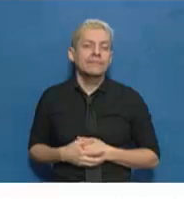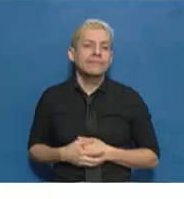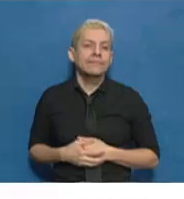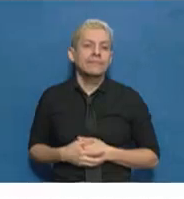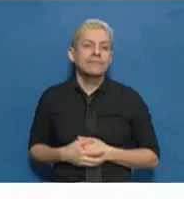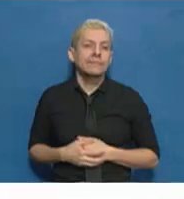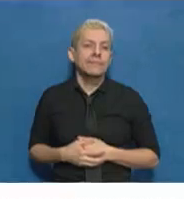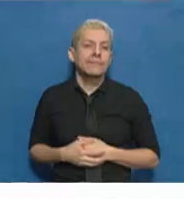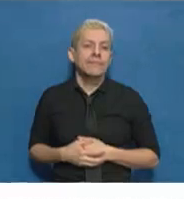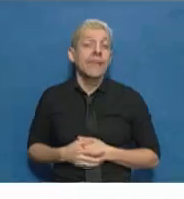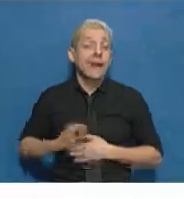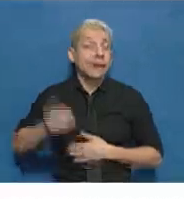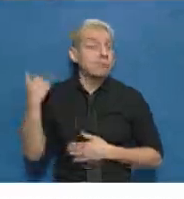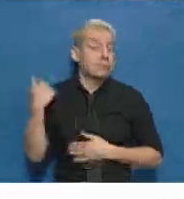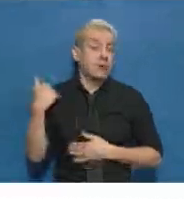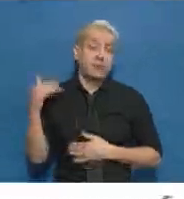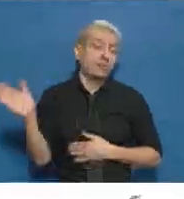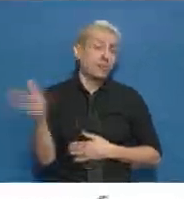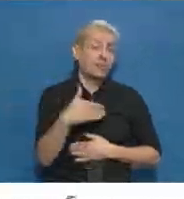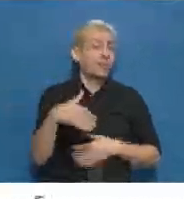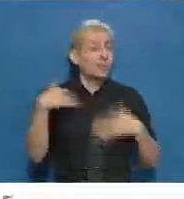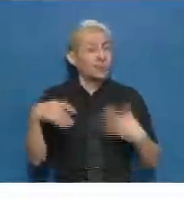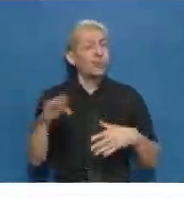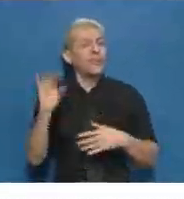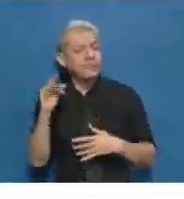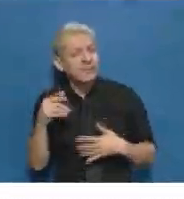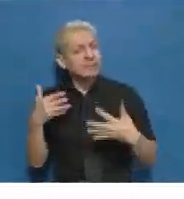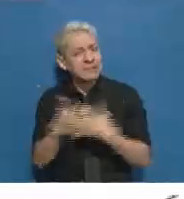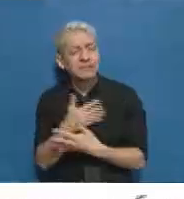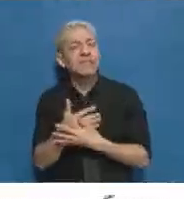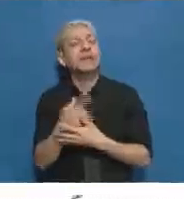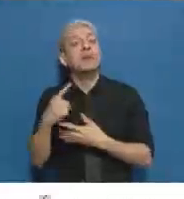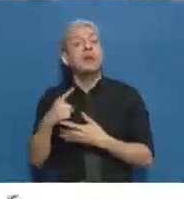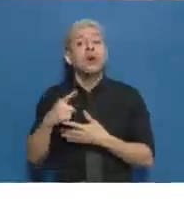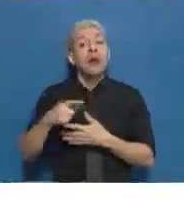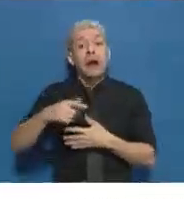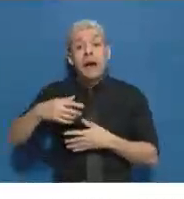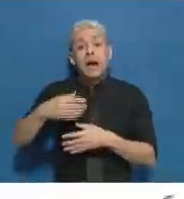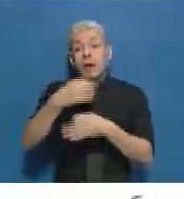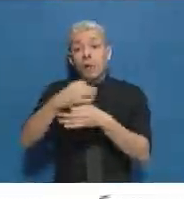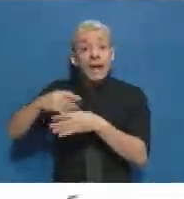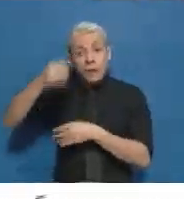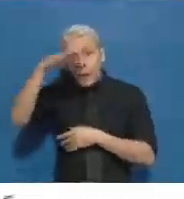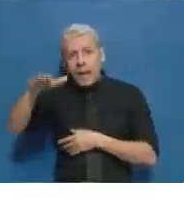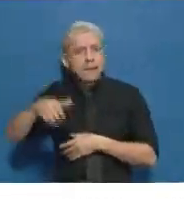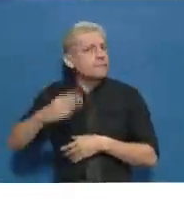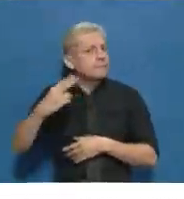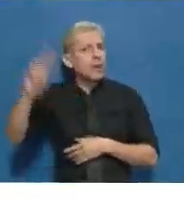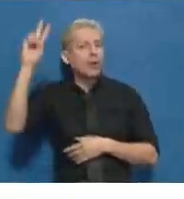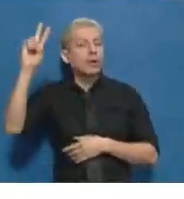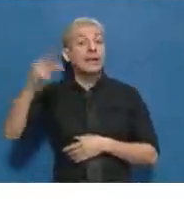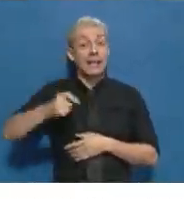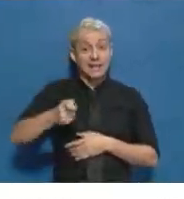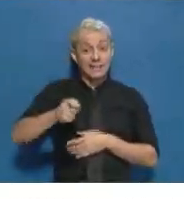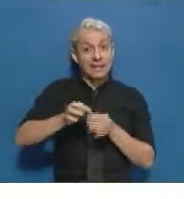El año pasado fue difícil para todos, pero para los estudiantes de la ruralidad, aún más. Es que en el distrito lavallino de